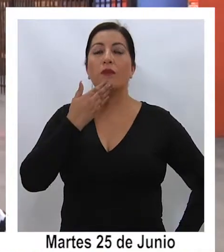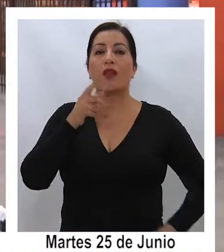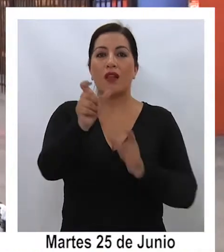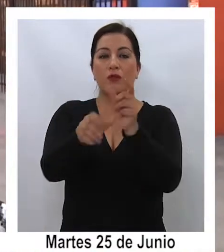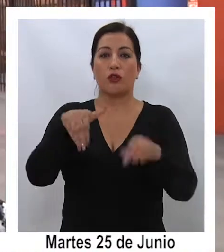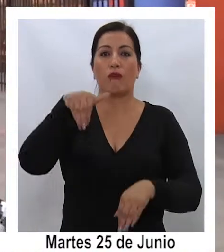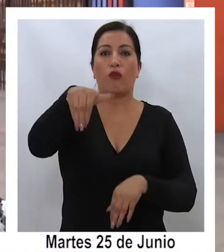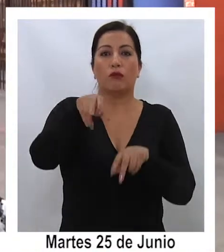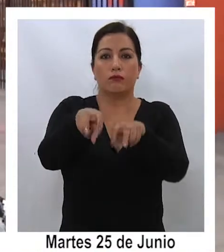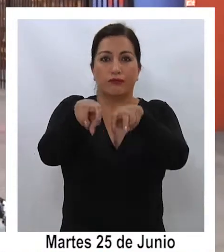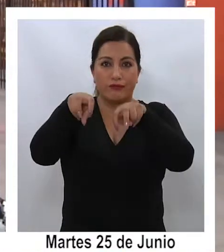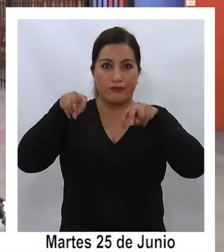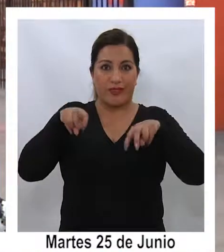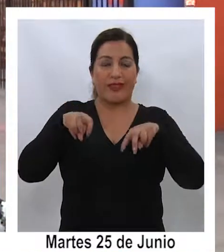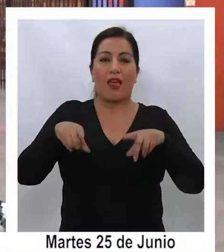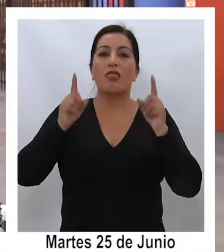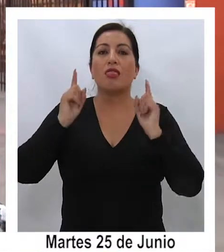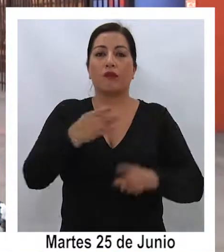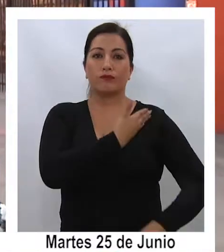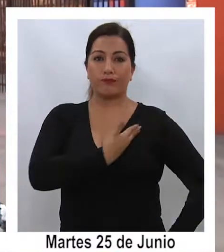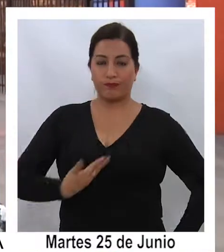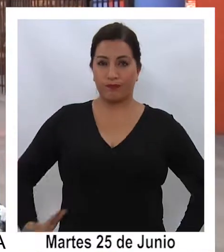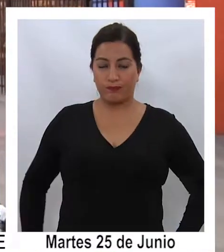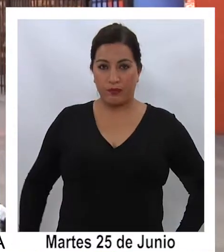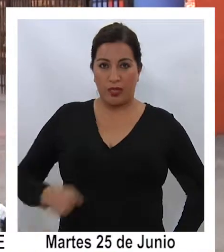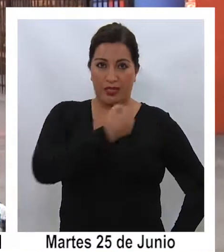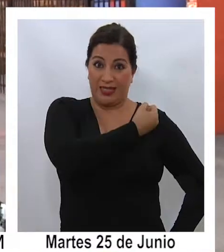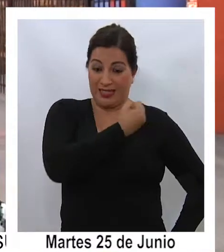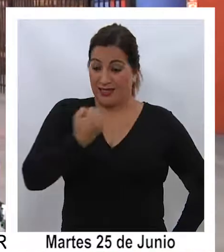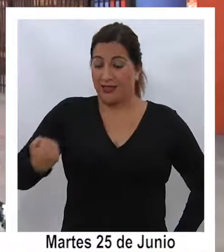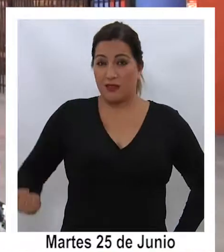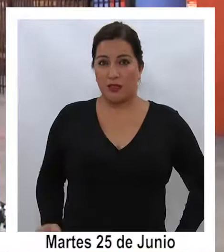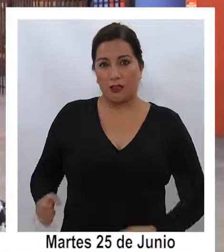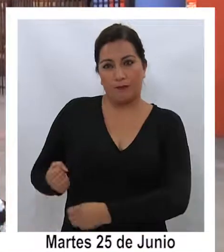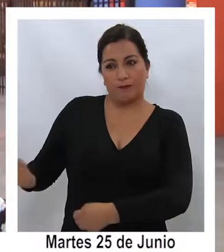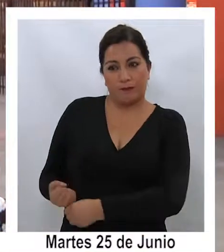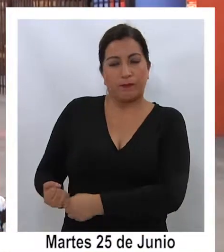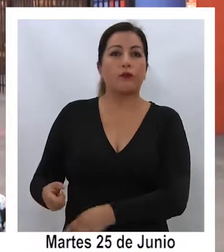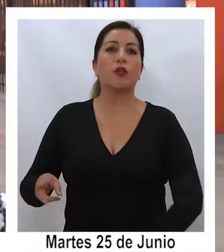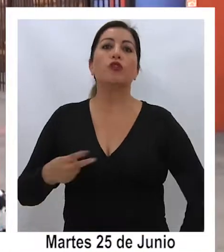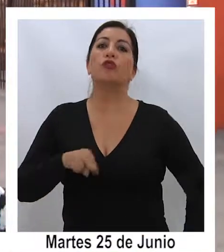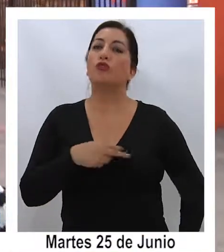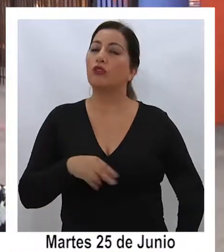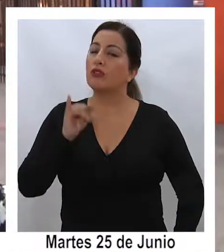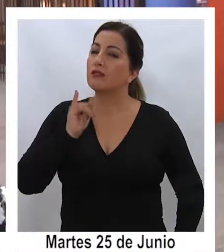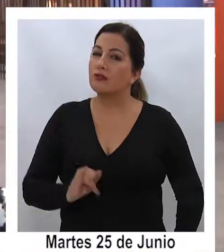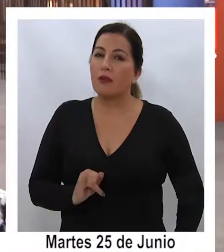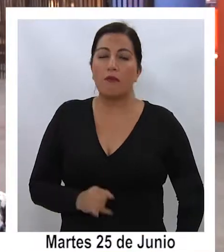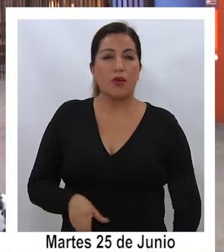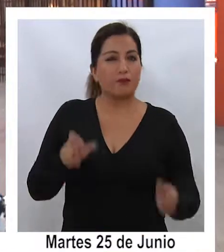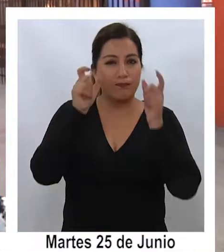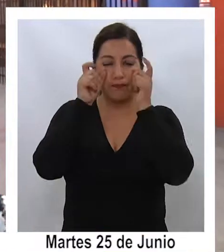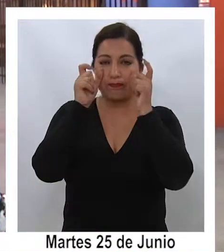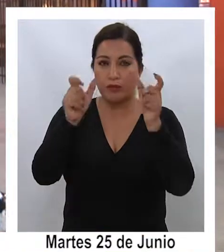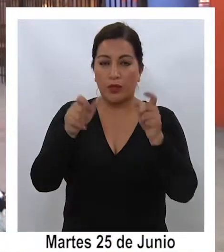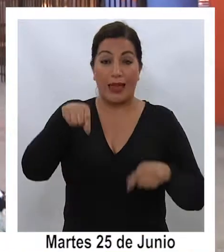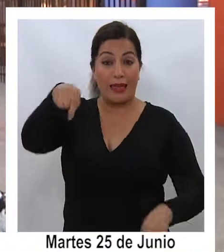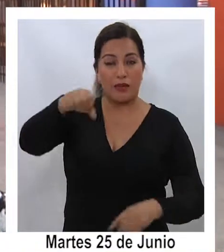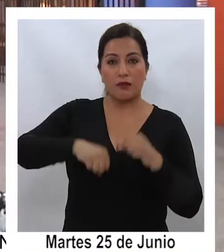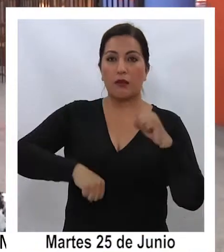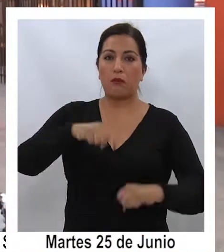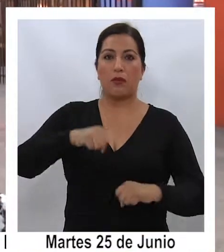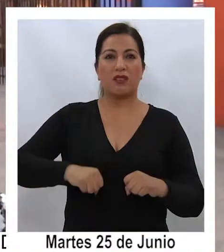van dentro de cualquier tipo de bus urbano que cuenta con aquello, nosotros estamos fiscalizando. Esta empresa fue